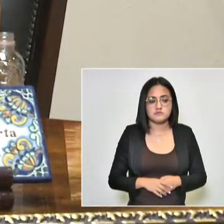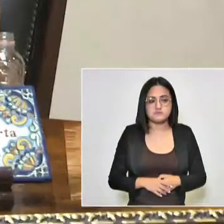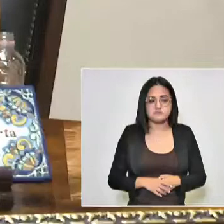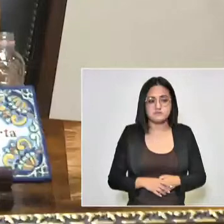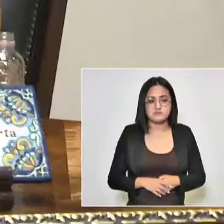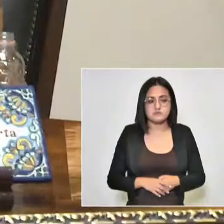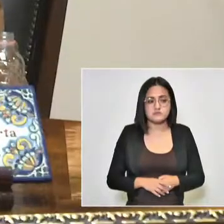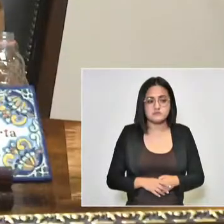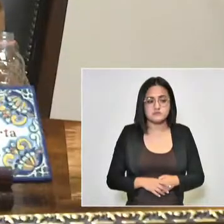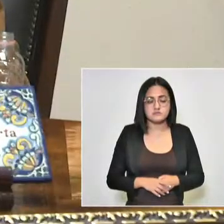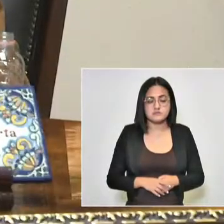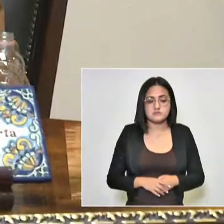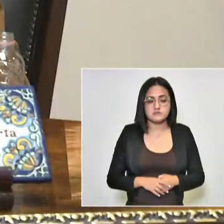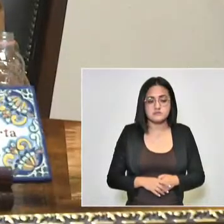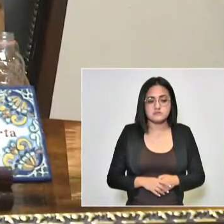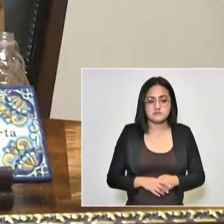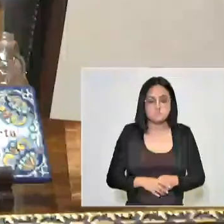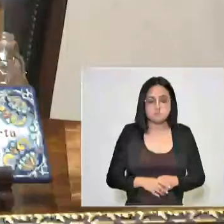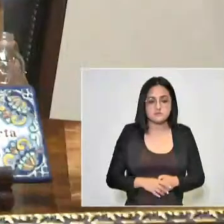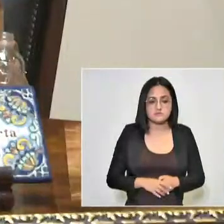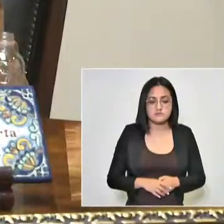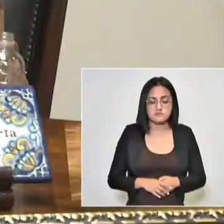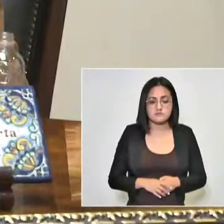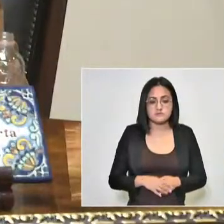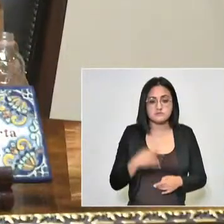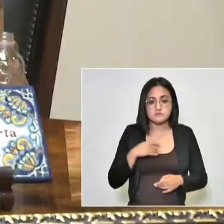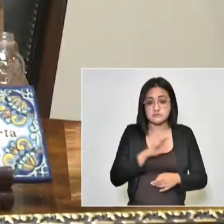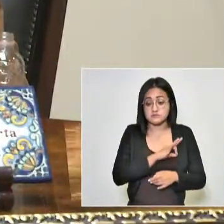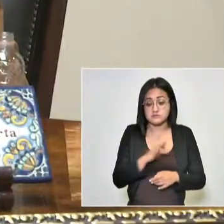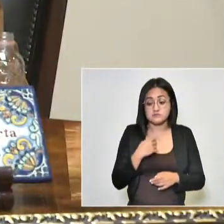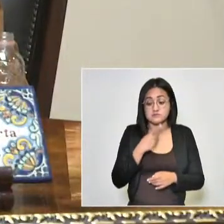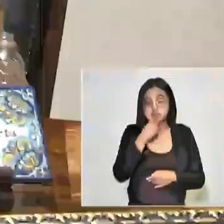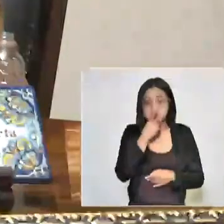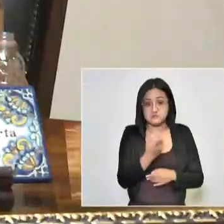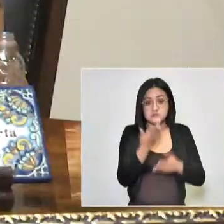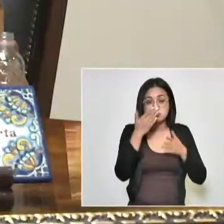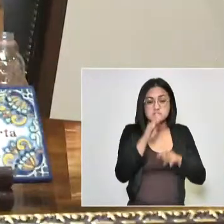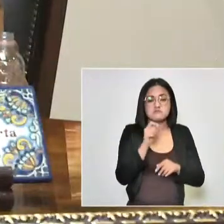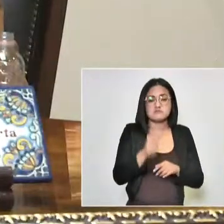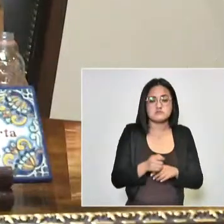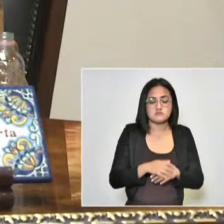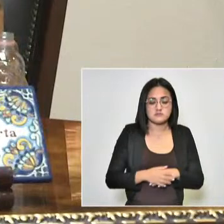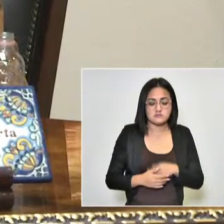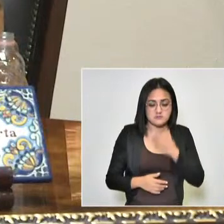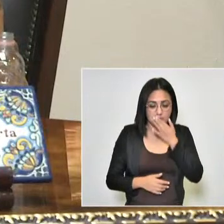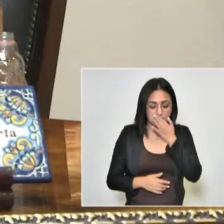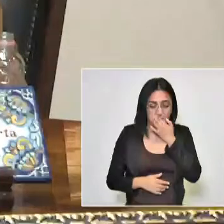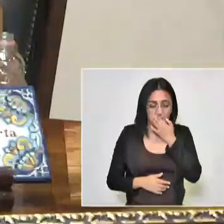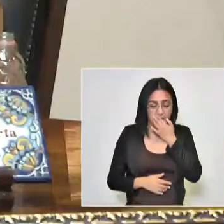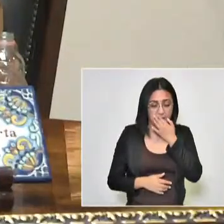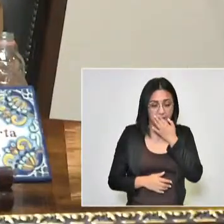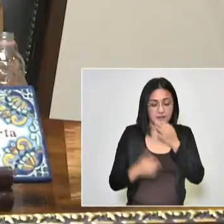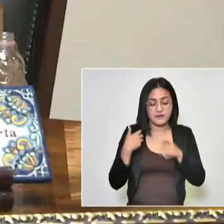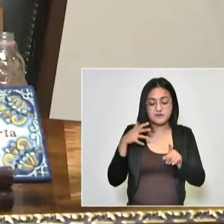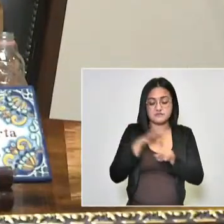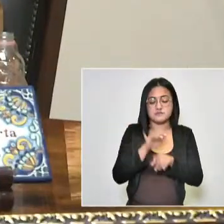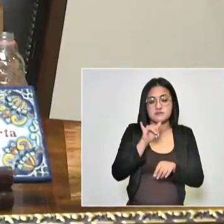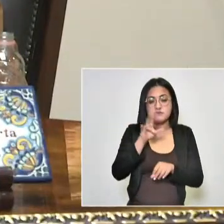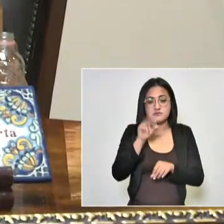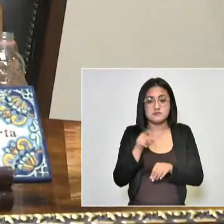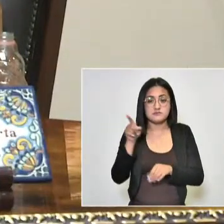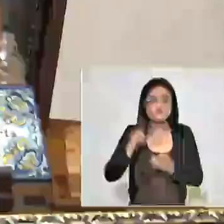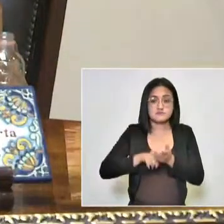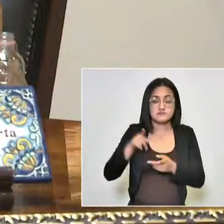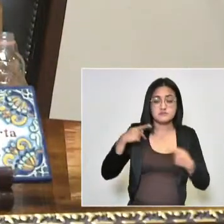De manera permanente. Yo no puedo opinar sobre si es linchamiento o no el tema de